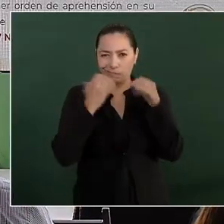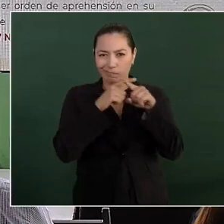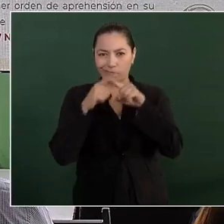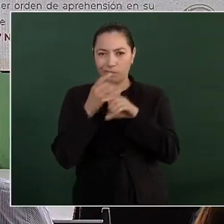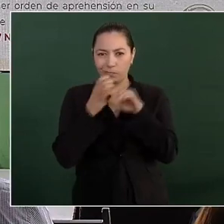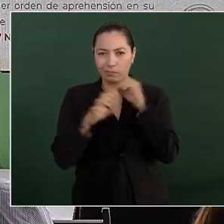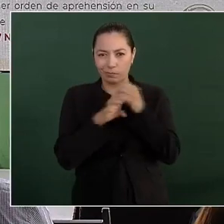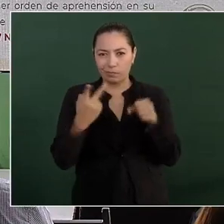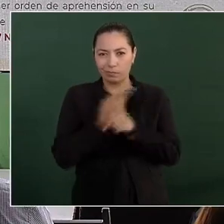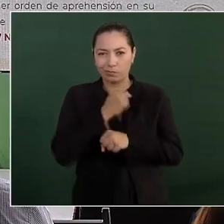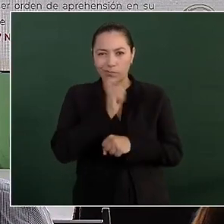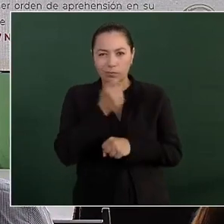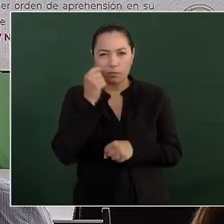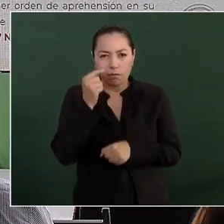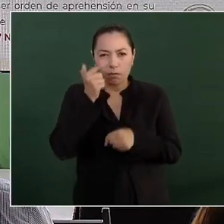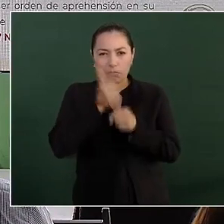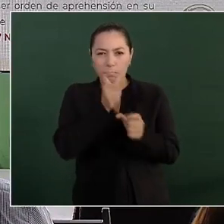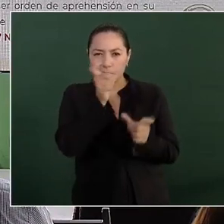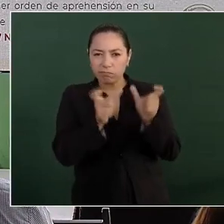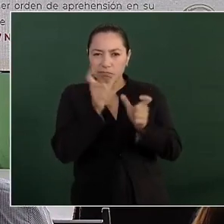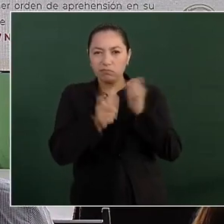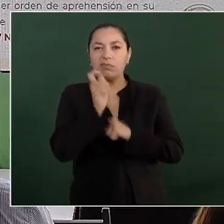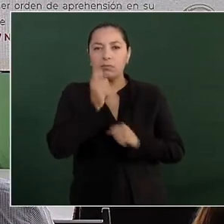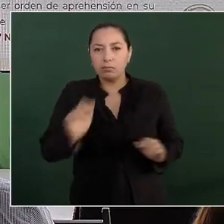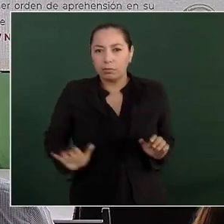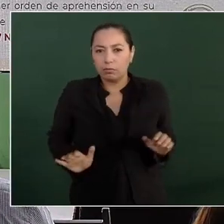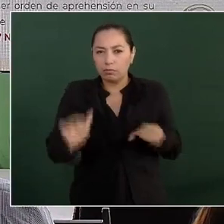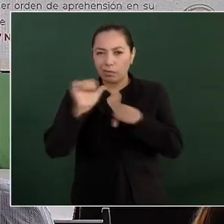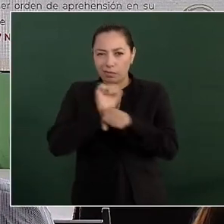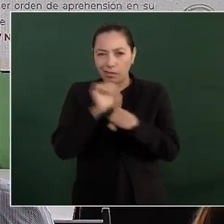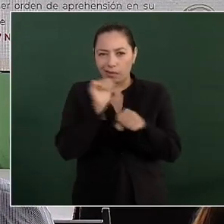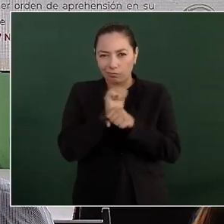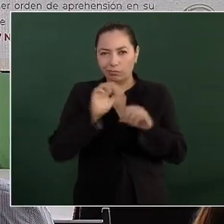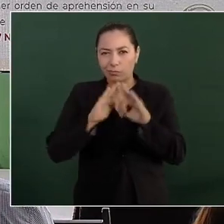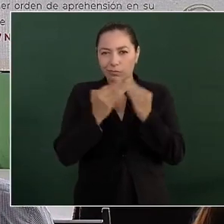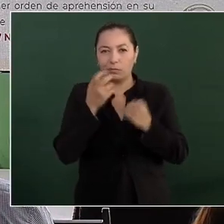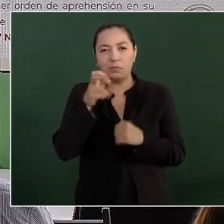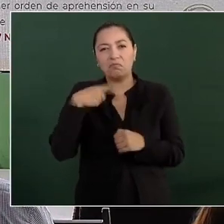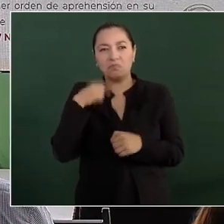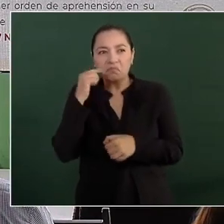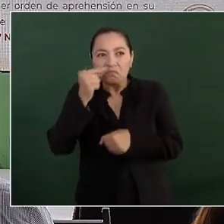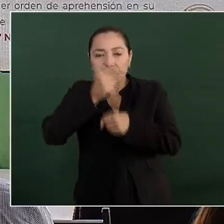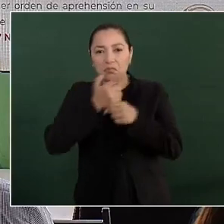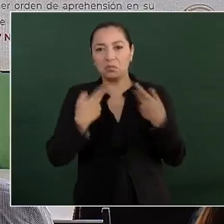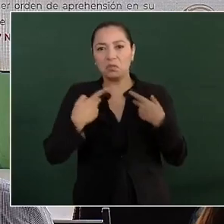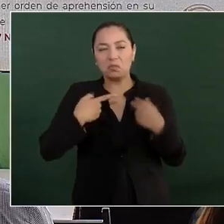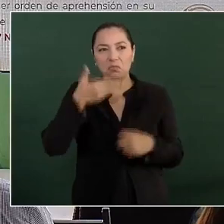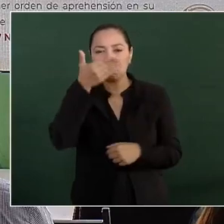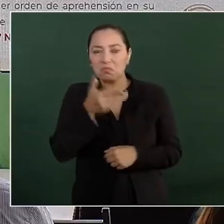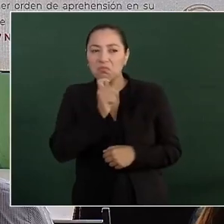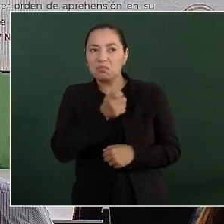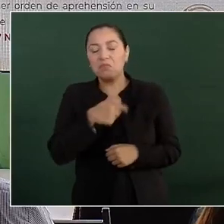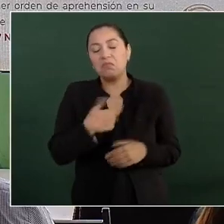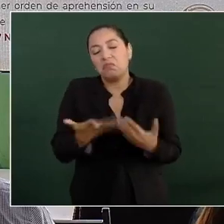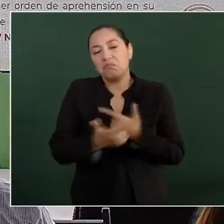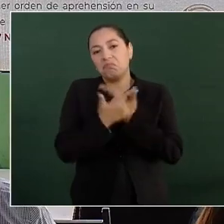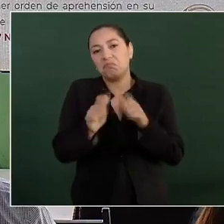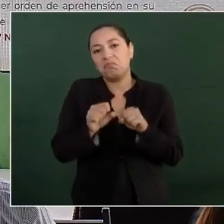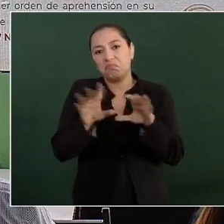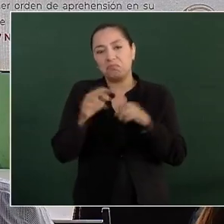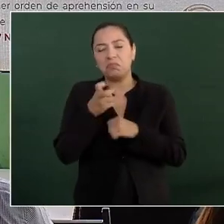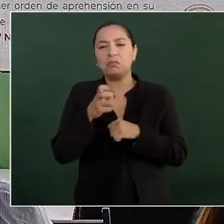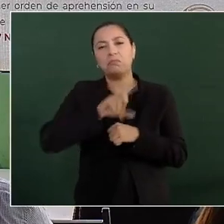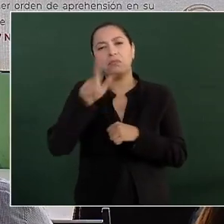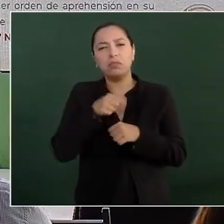solamente se percató de las características del vehículo, pero nunca vio a la persona y fue dejado en libertad. Tras realizar trabajos de